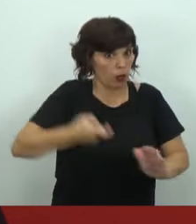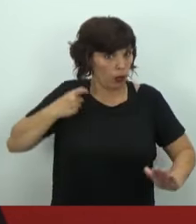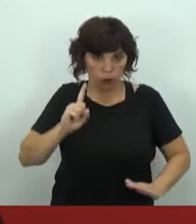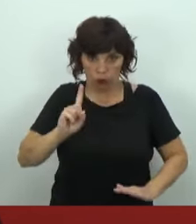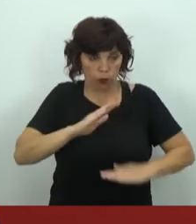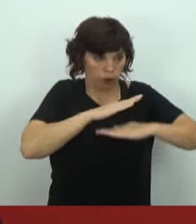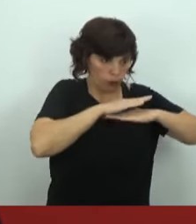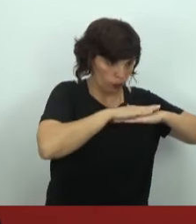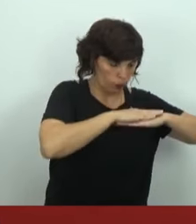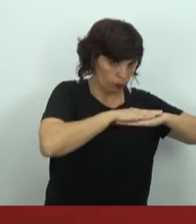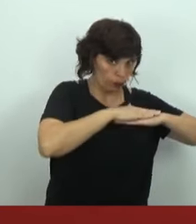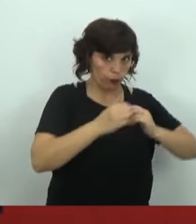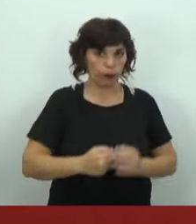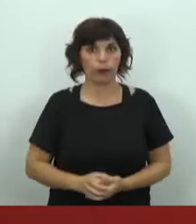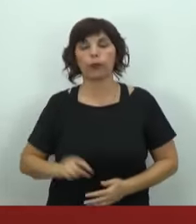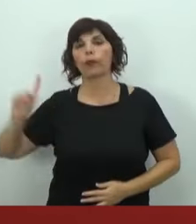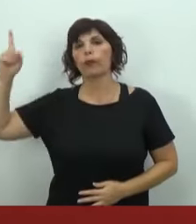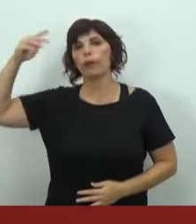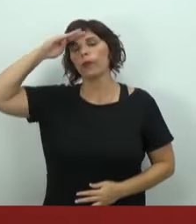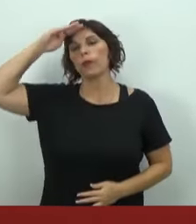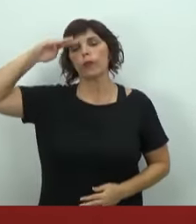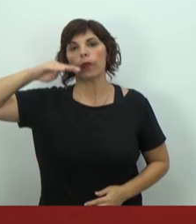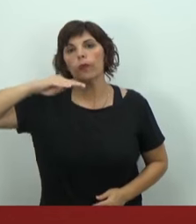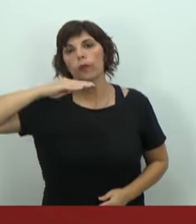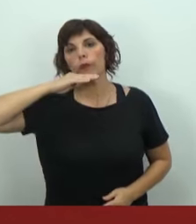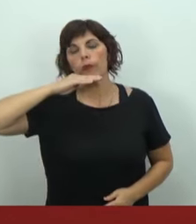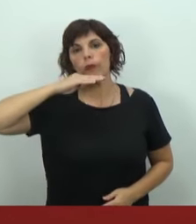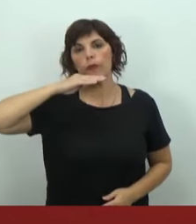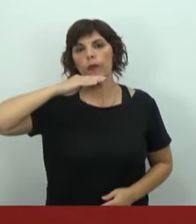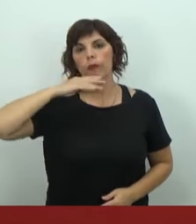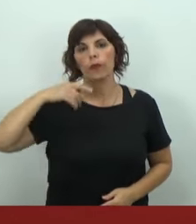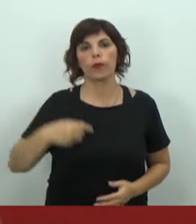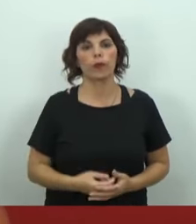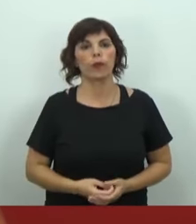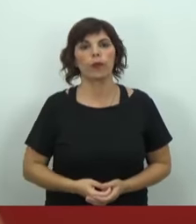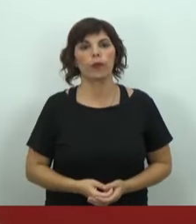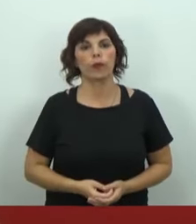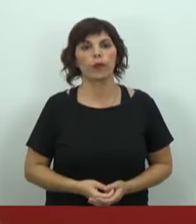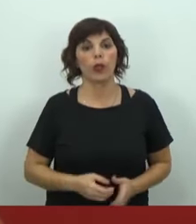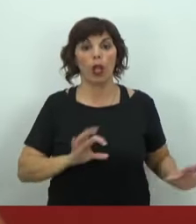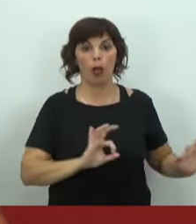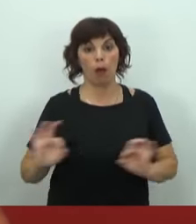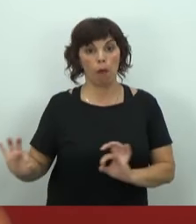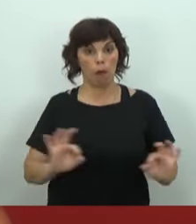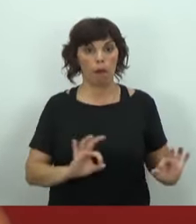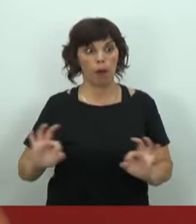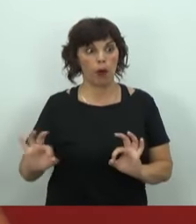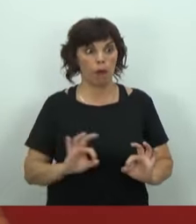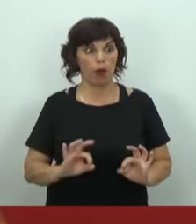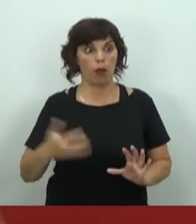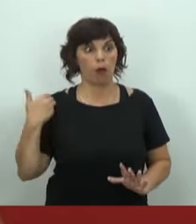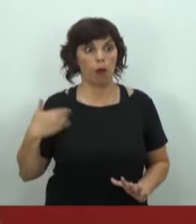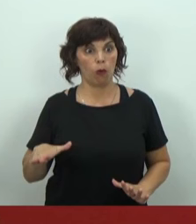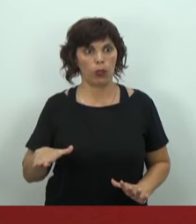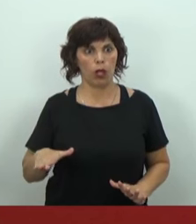Porque Dios el Padre había previsto la sangre de otra persona que iba a quitar todo el pecado del